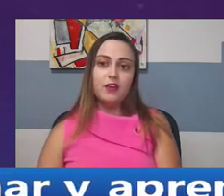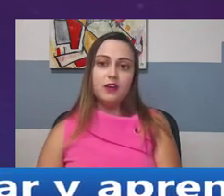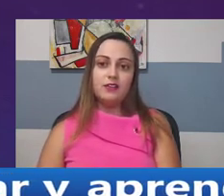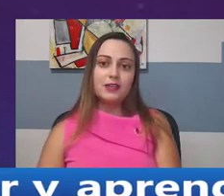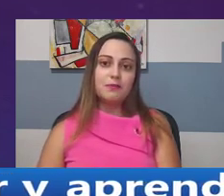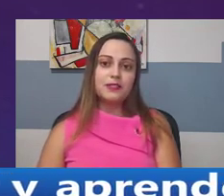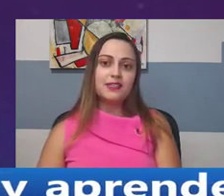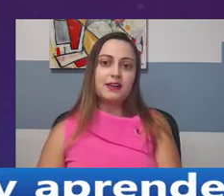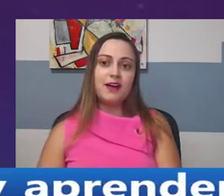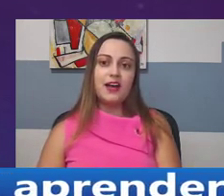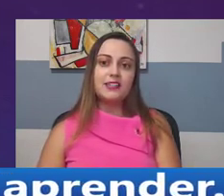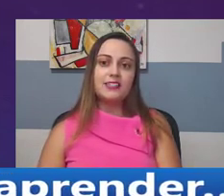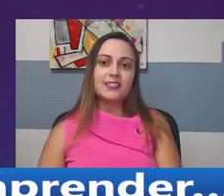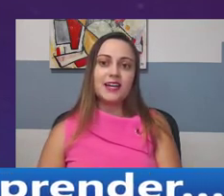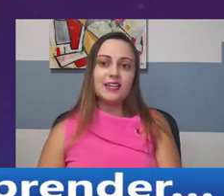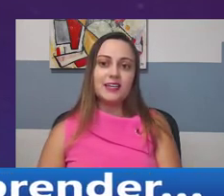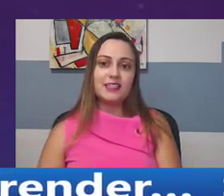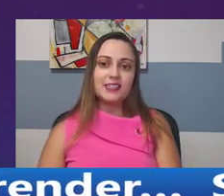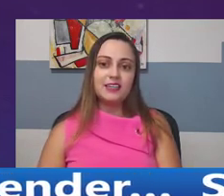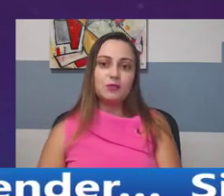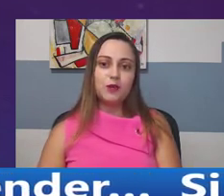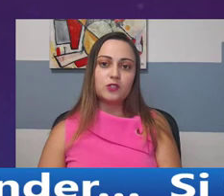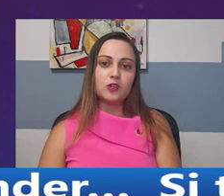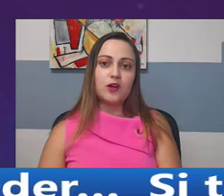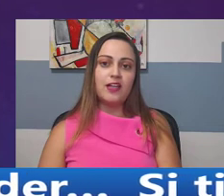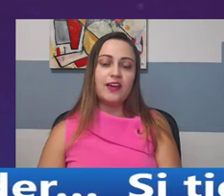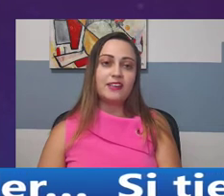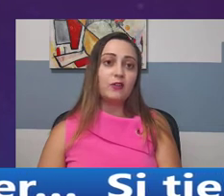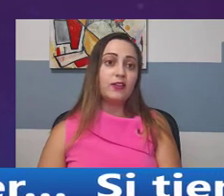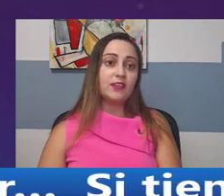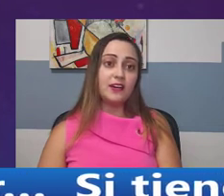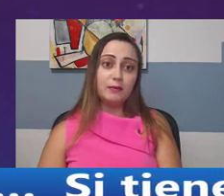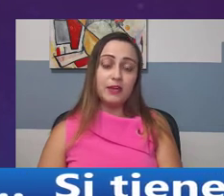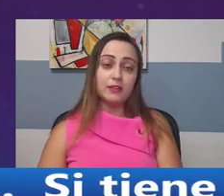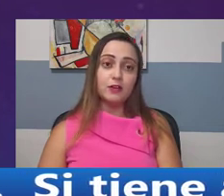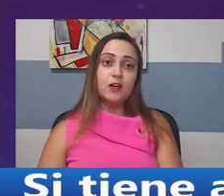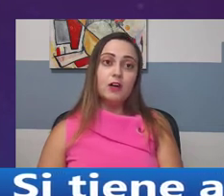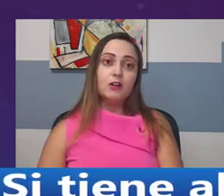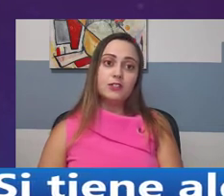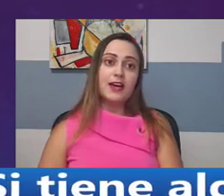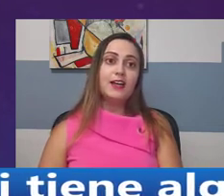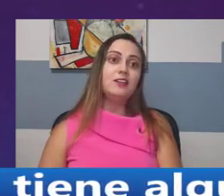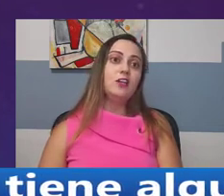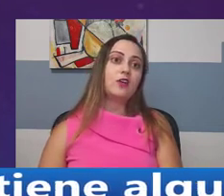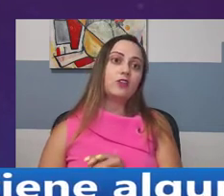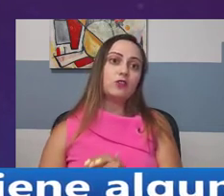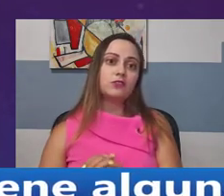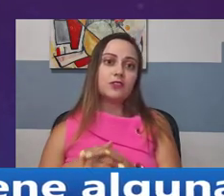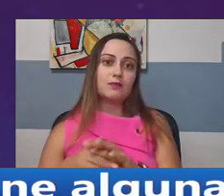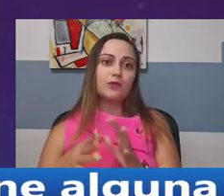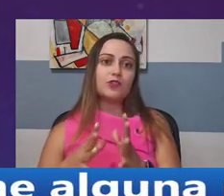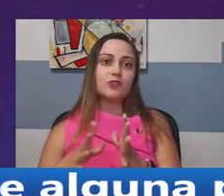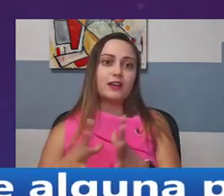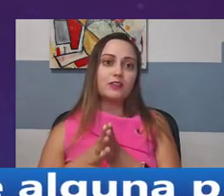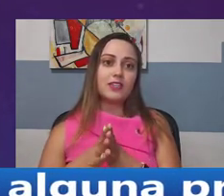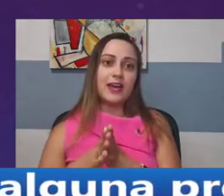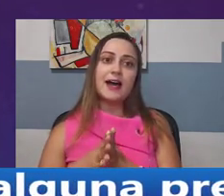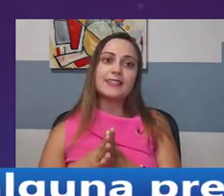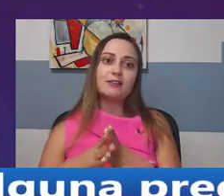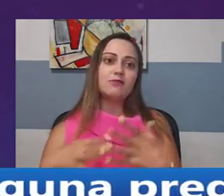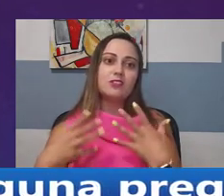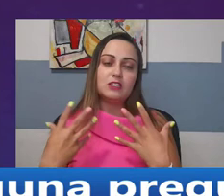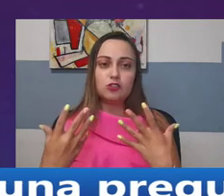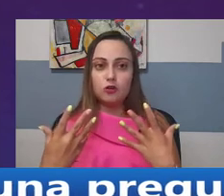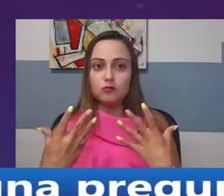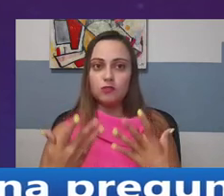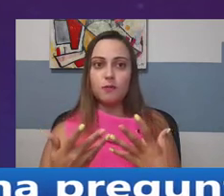diferente. y una vez que empiezas a trabajar necesitas a alguien que esté dispuesto a darte un entrenamiento. O sea, lo que yo he visto también muchos realtos